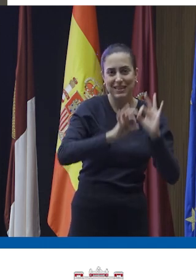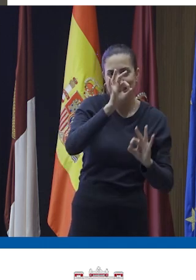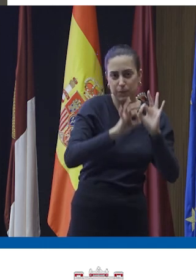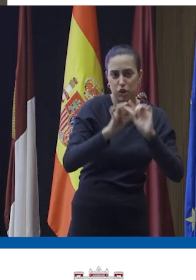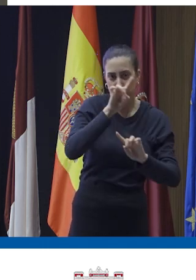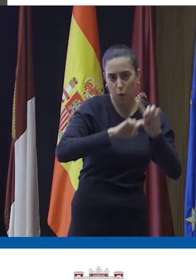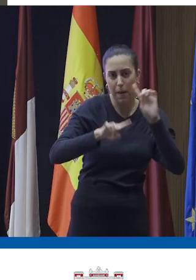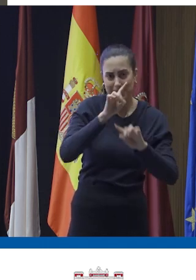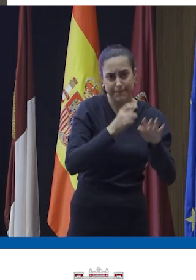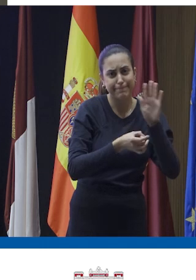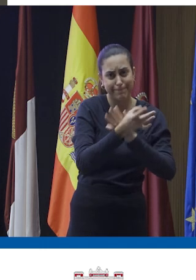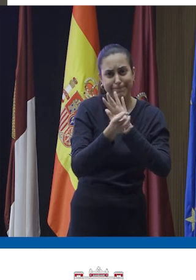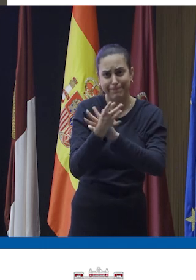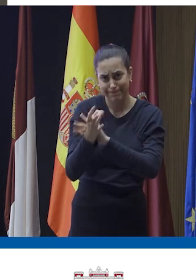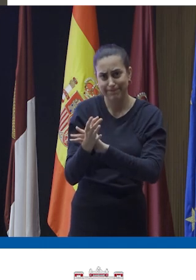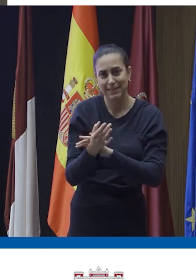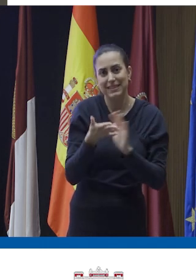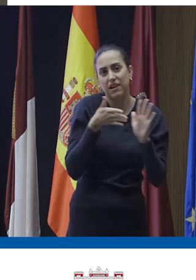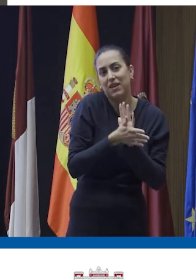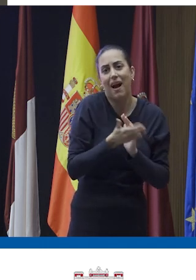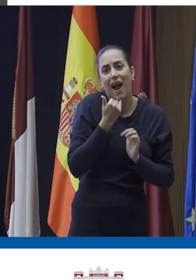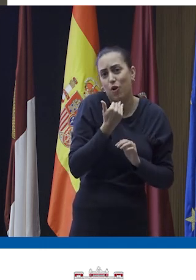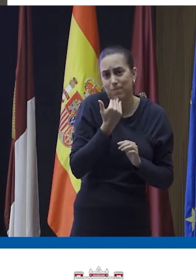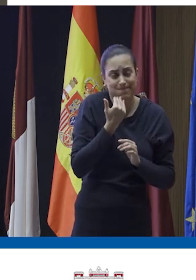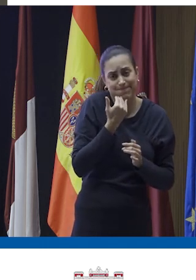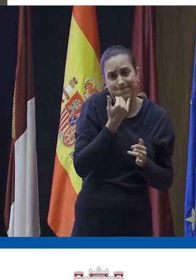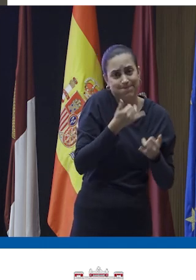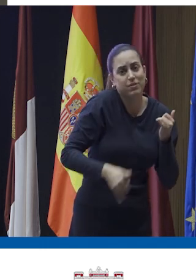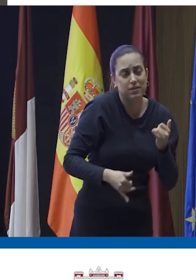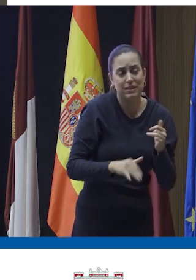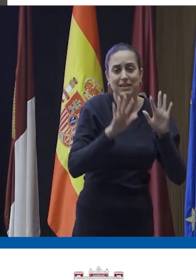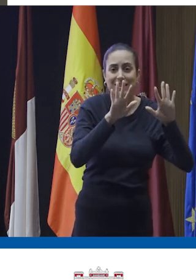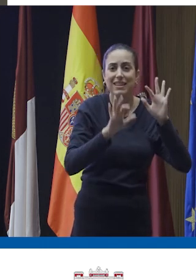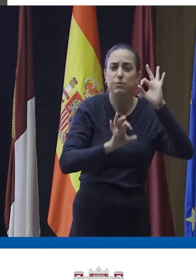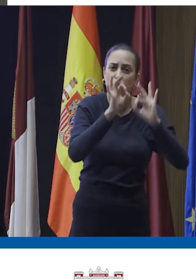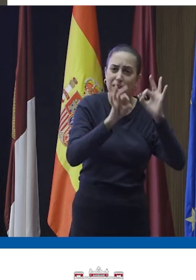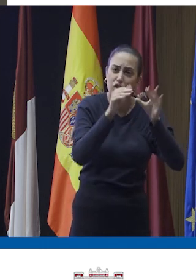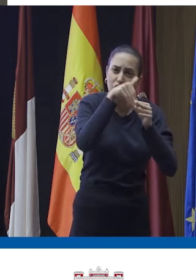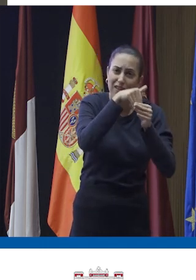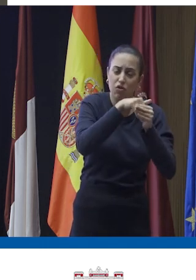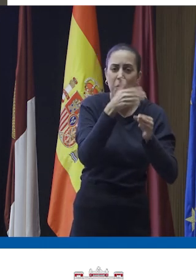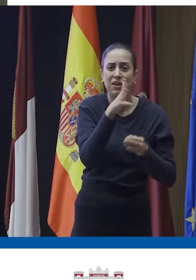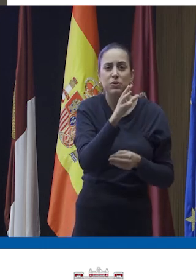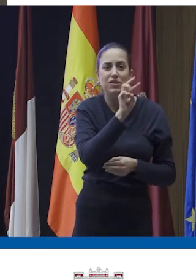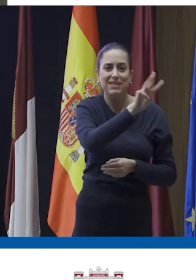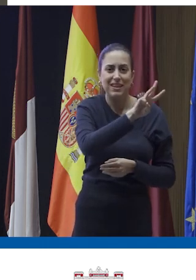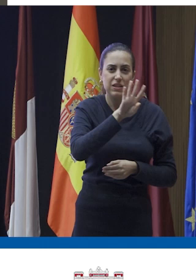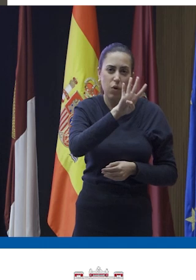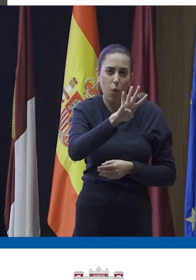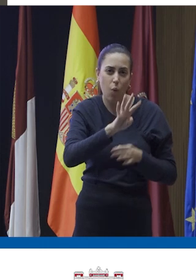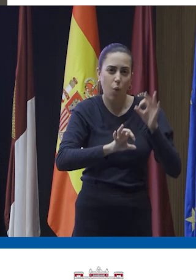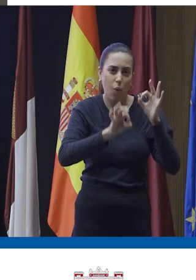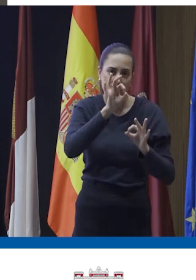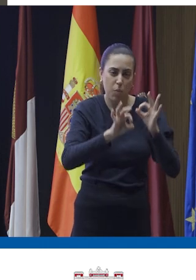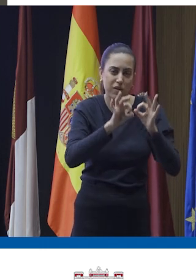complicaciones, y dentro de ese 10%, eso es de que pase algo. Y dentro de ese 10%, pues aproximadamente pues un 3, un 4% de que